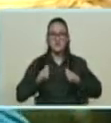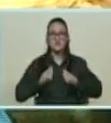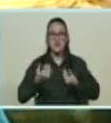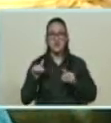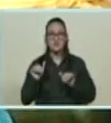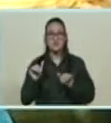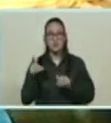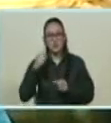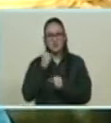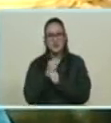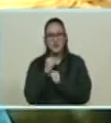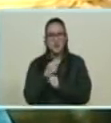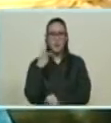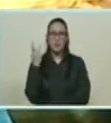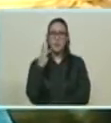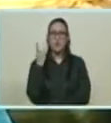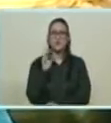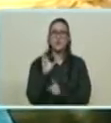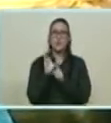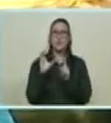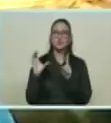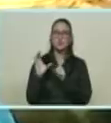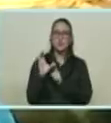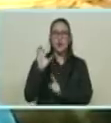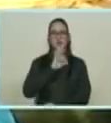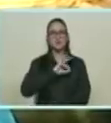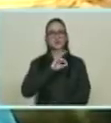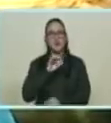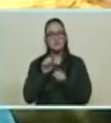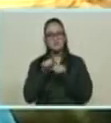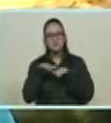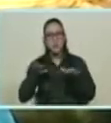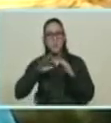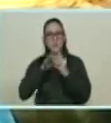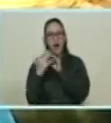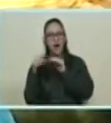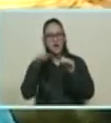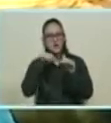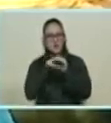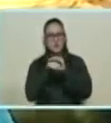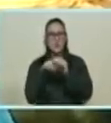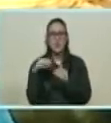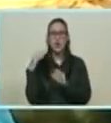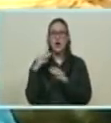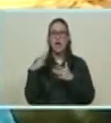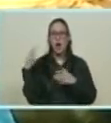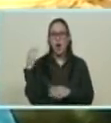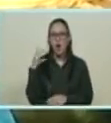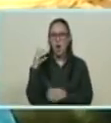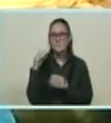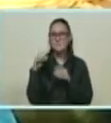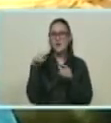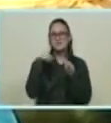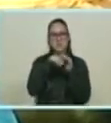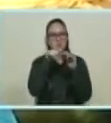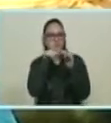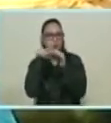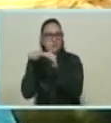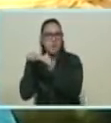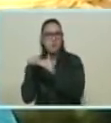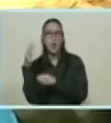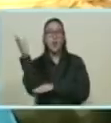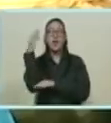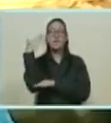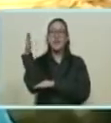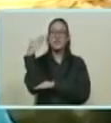nosotros hacíamos trabajo político, cultural, social en todos esos barrios. La Gran Colombia, Los Sin Techo, La